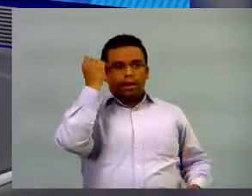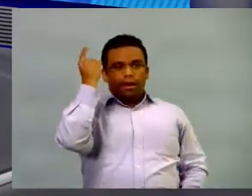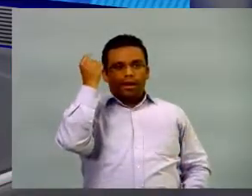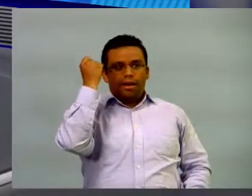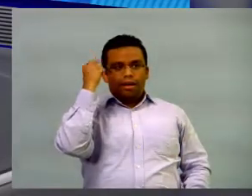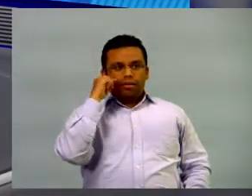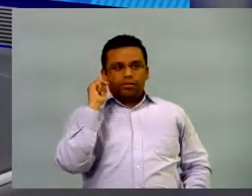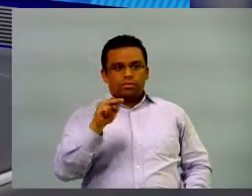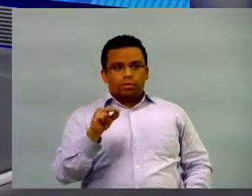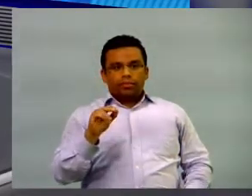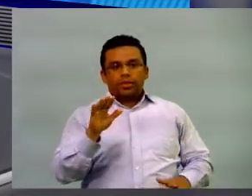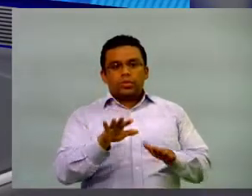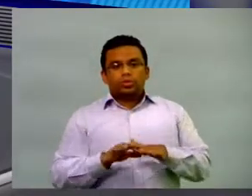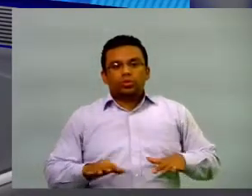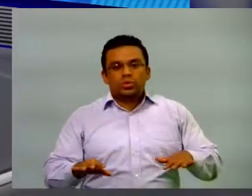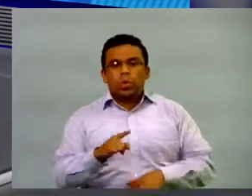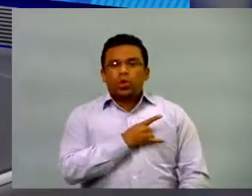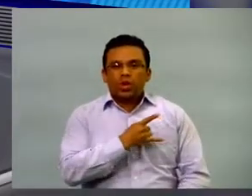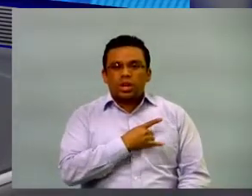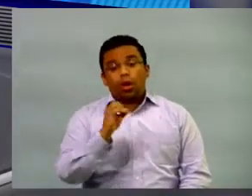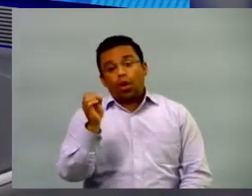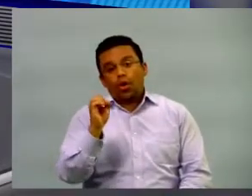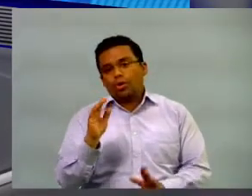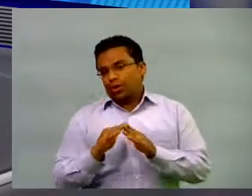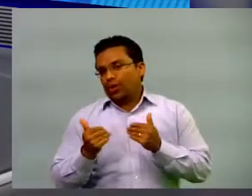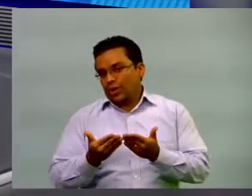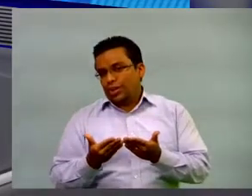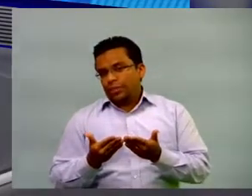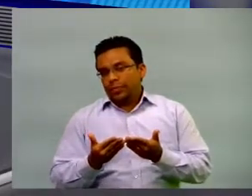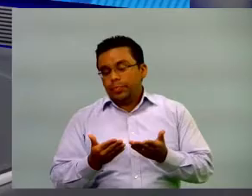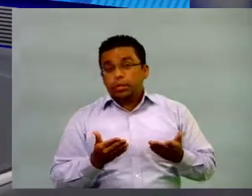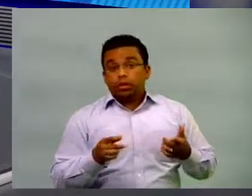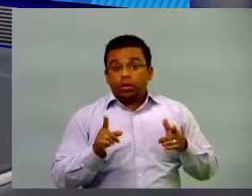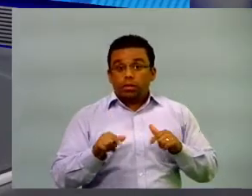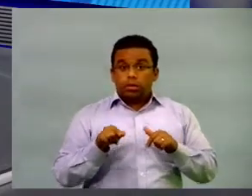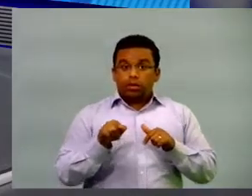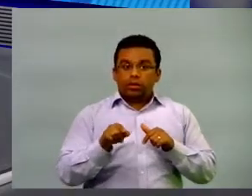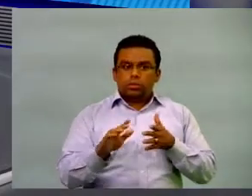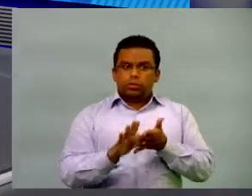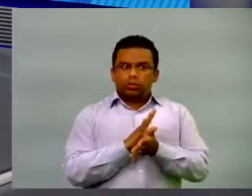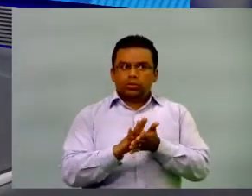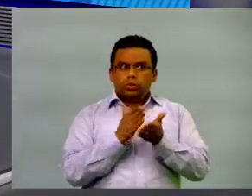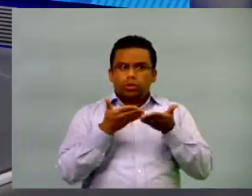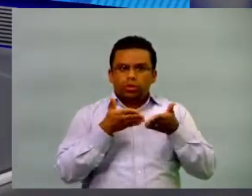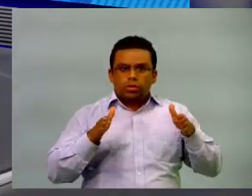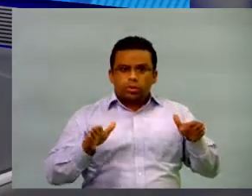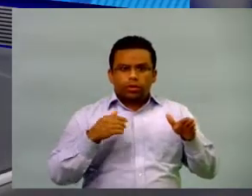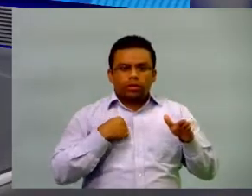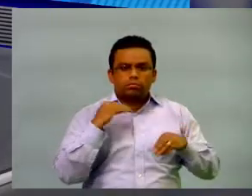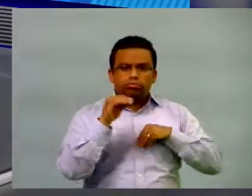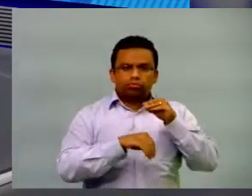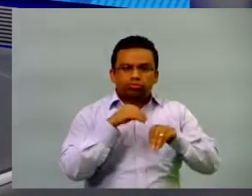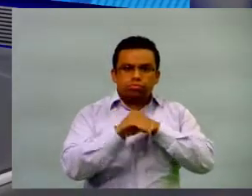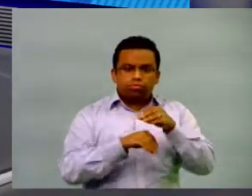las aulas universitarias o en el colegio mismo. Y el acceso abierto tanto a repositorios de datos